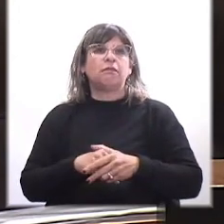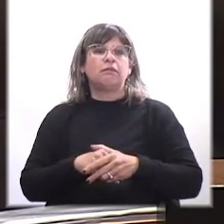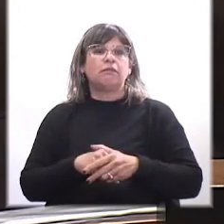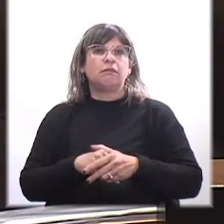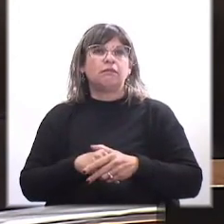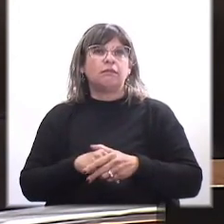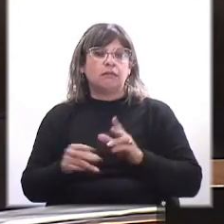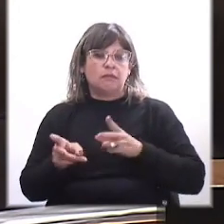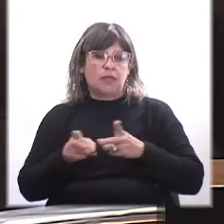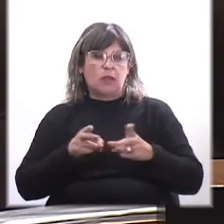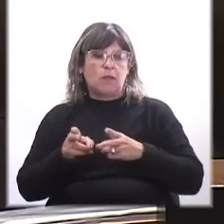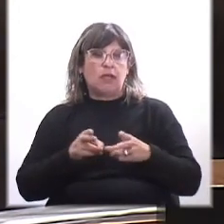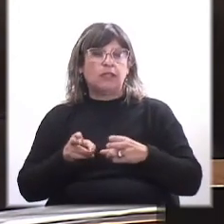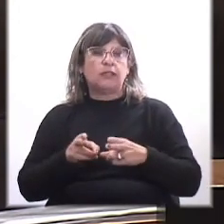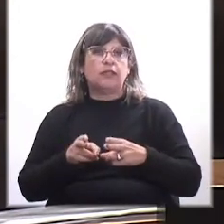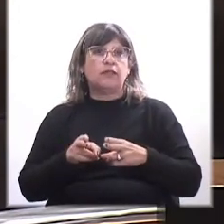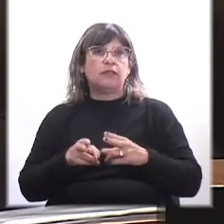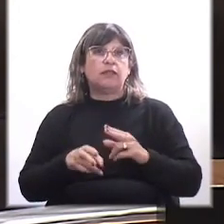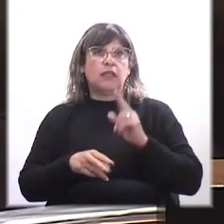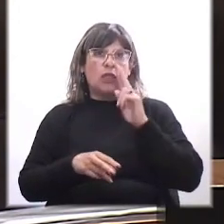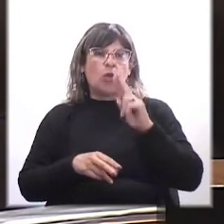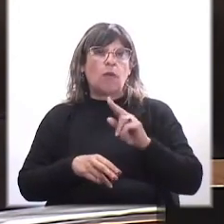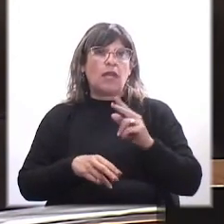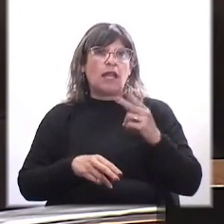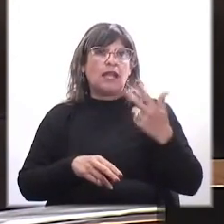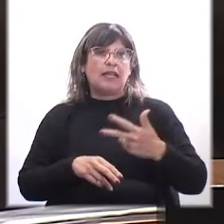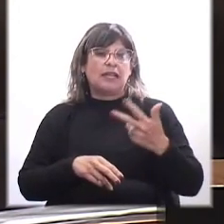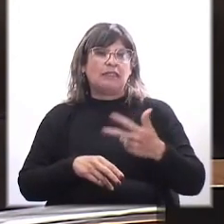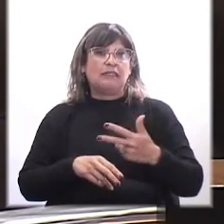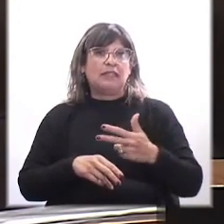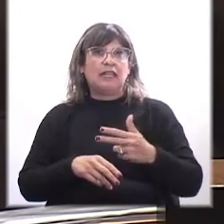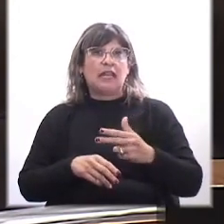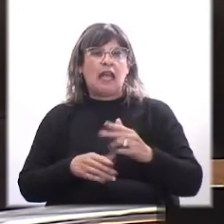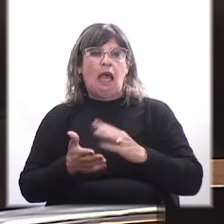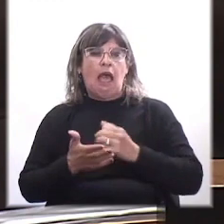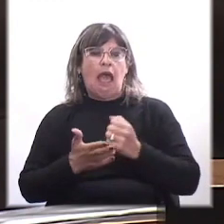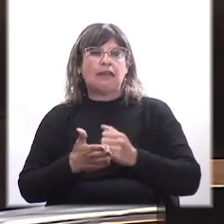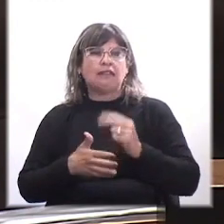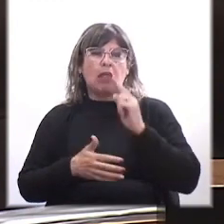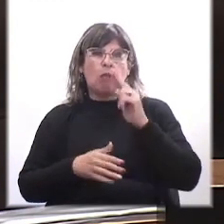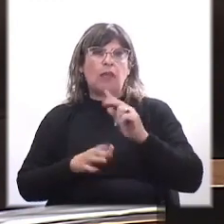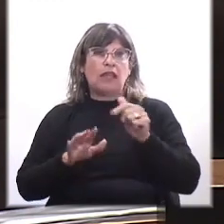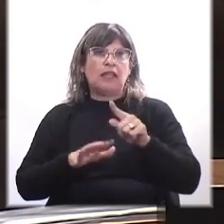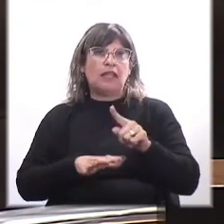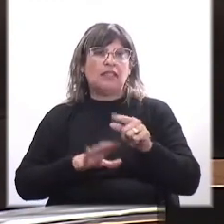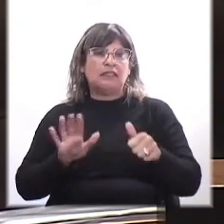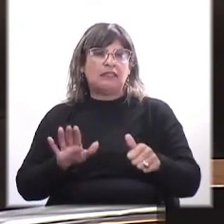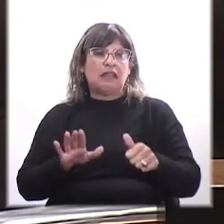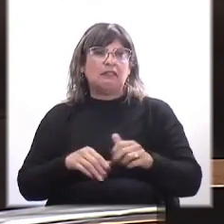En el periodo que abarca entre 2013 a 2016,